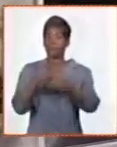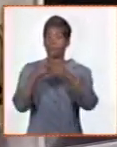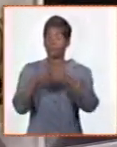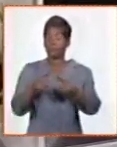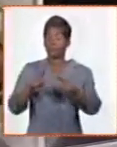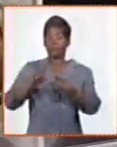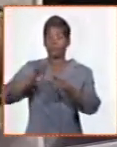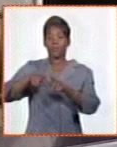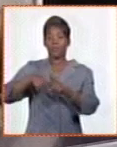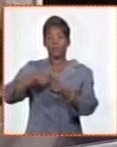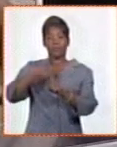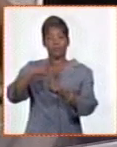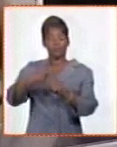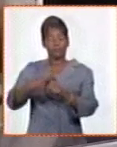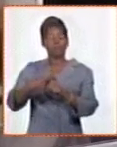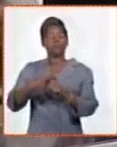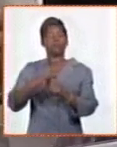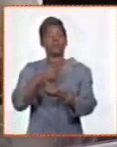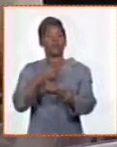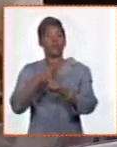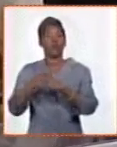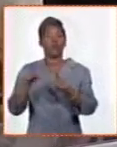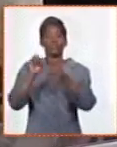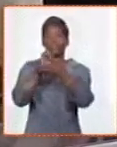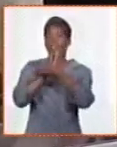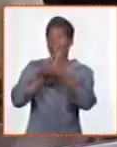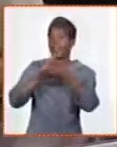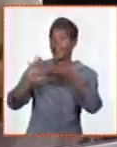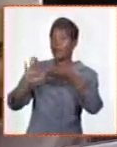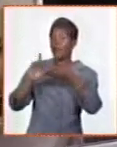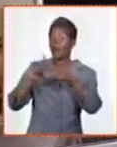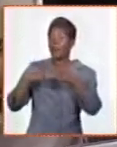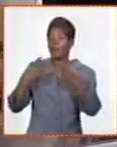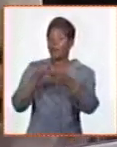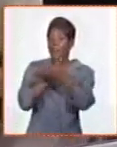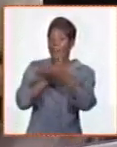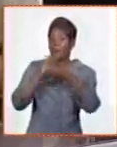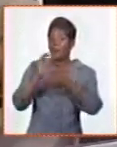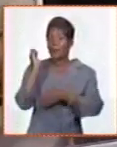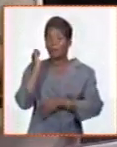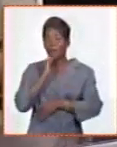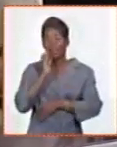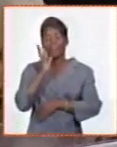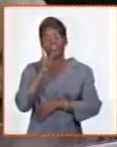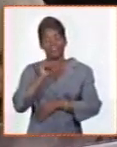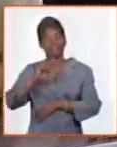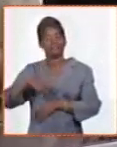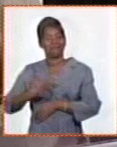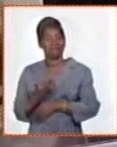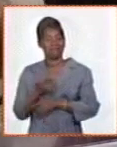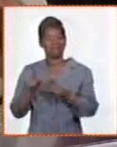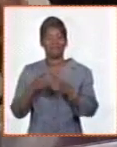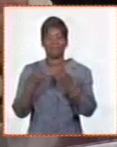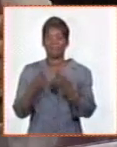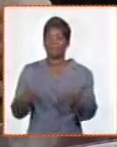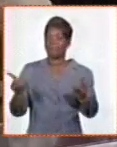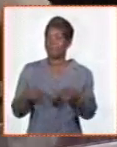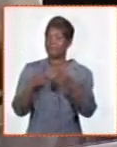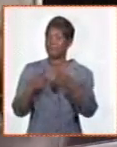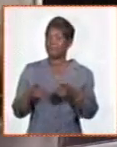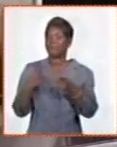en el Mejumi, que fue un espectáculo muy inclusivo, donde estaban las grandes figuras de la música tradicional,